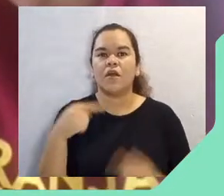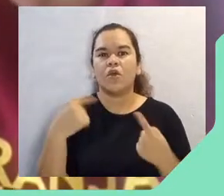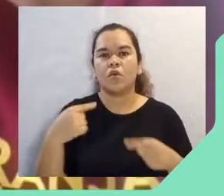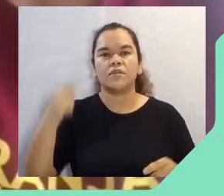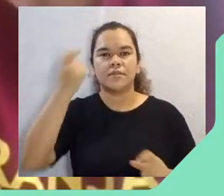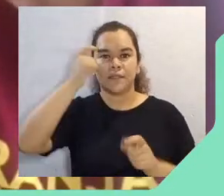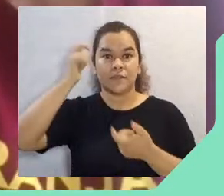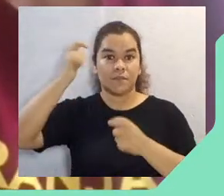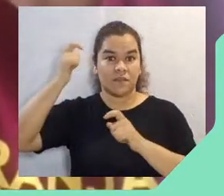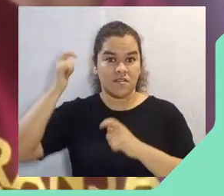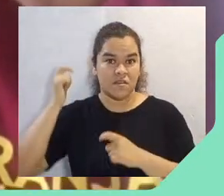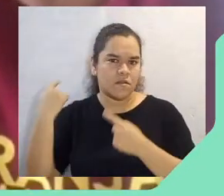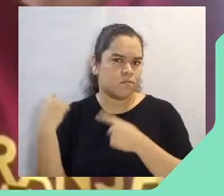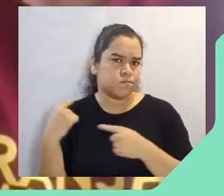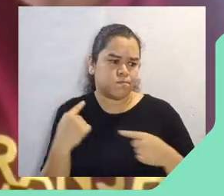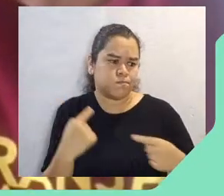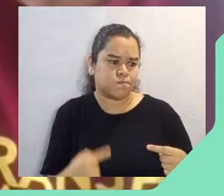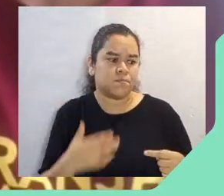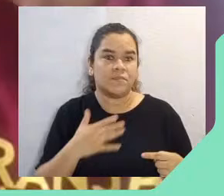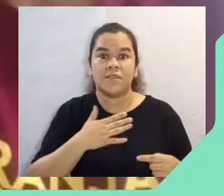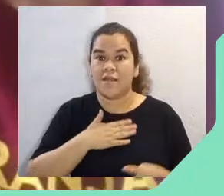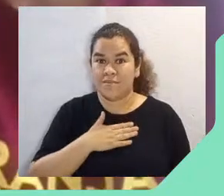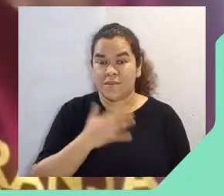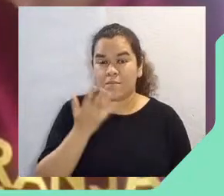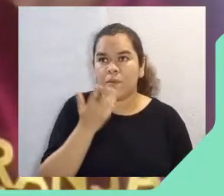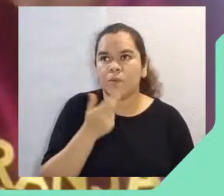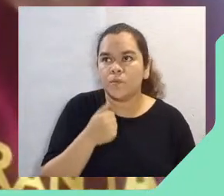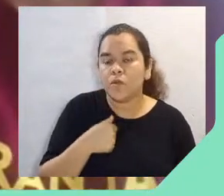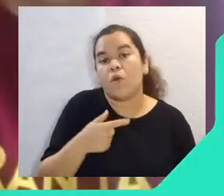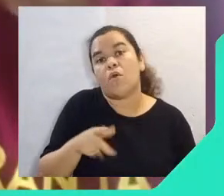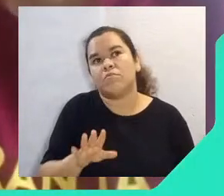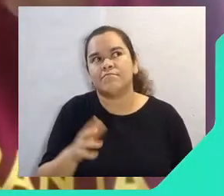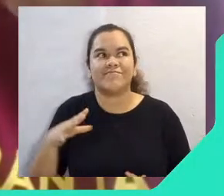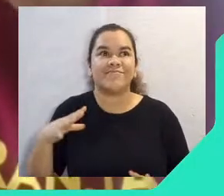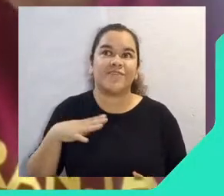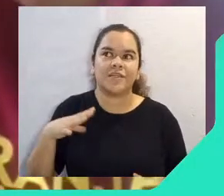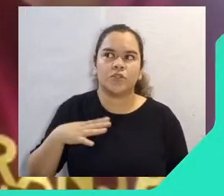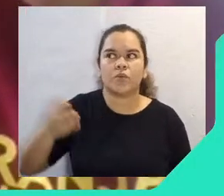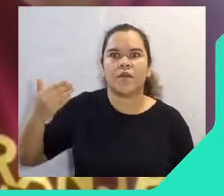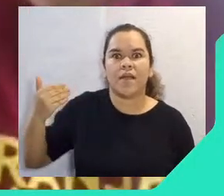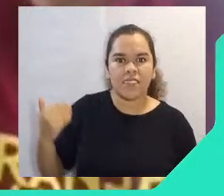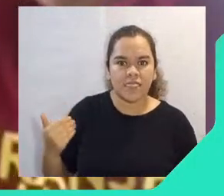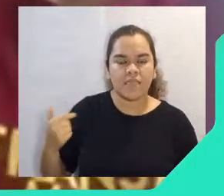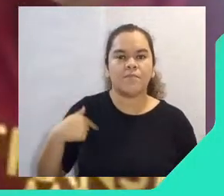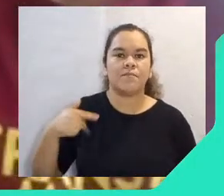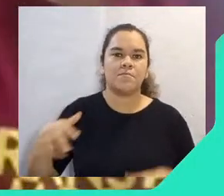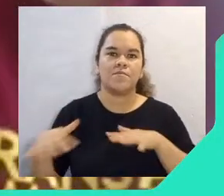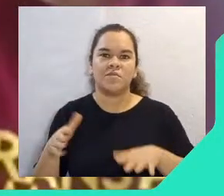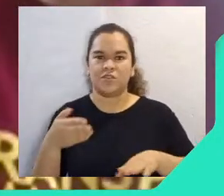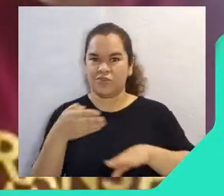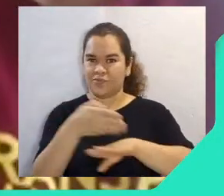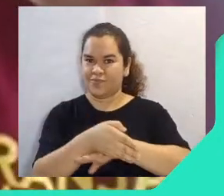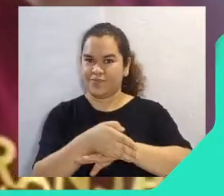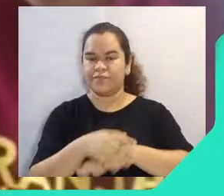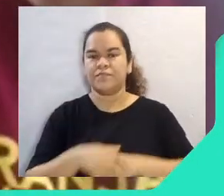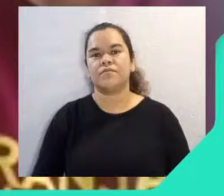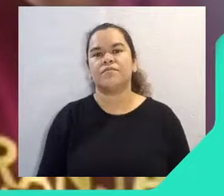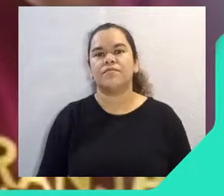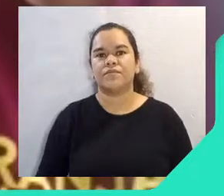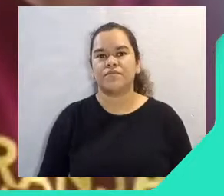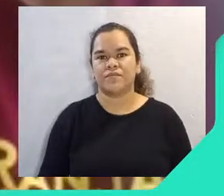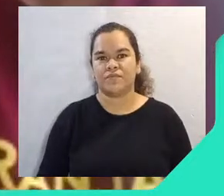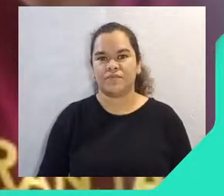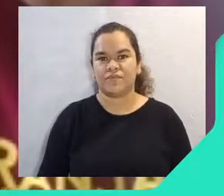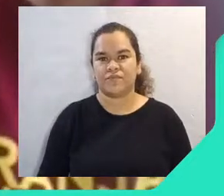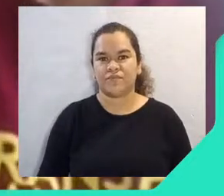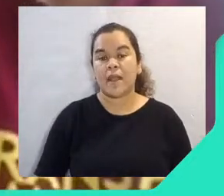las experiencias, y lo que a mí me sirvió, me hubiese servido en su momento a la hora de ingresar a la carrera, ¿no? Bueno, primero que nada, a la gente